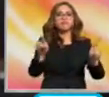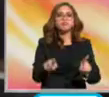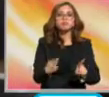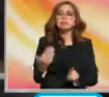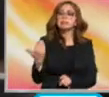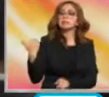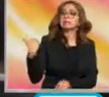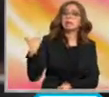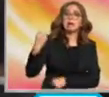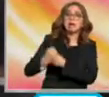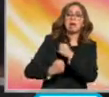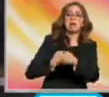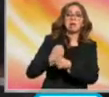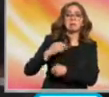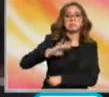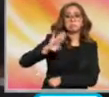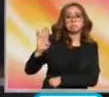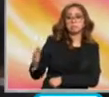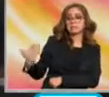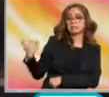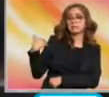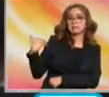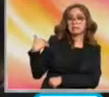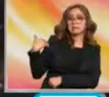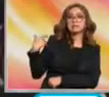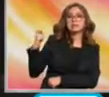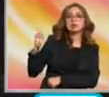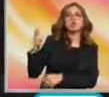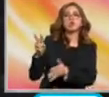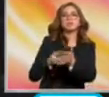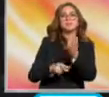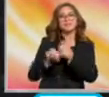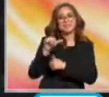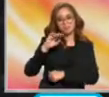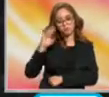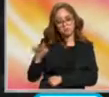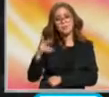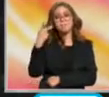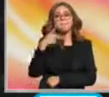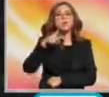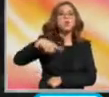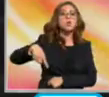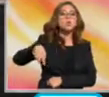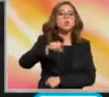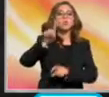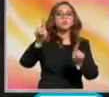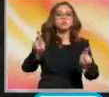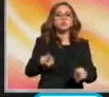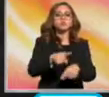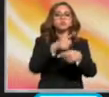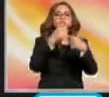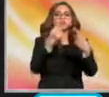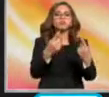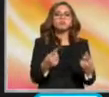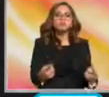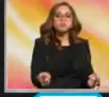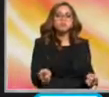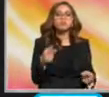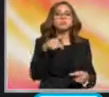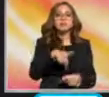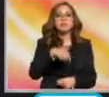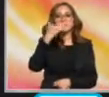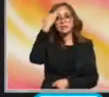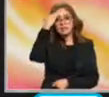año pasado. Está haciendo básicamente lo mismo, o sea, está dirigiendo con las convenciones de la